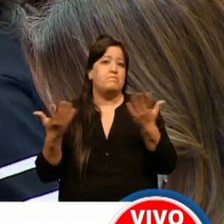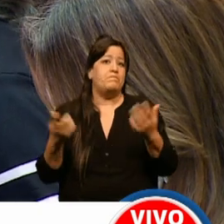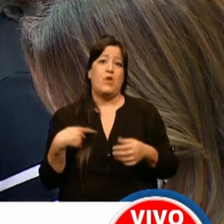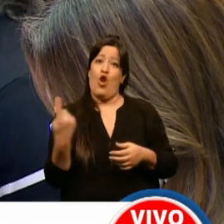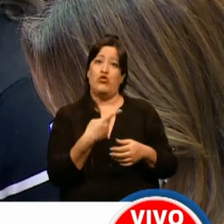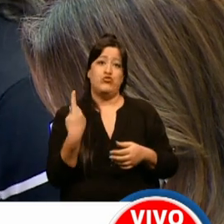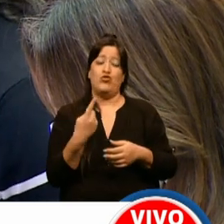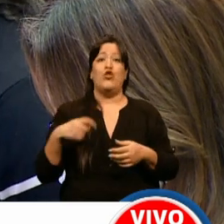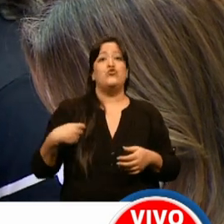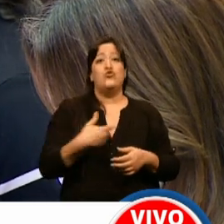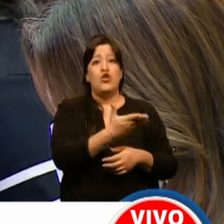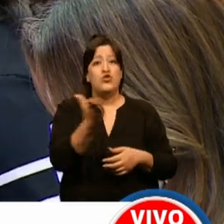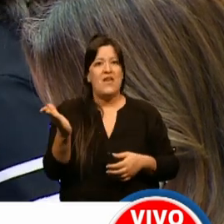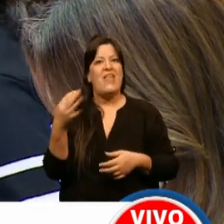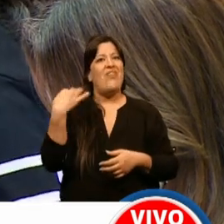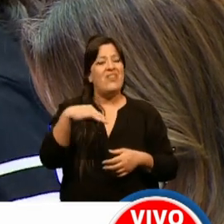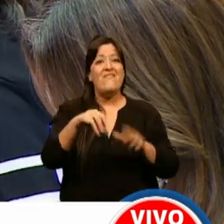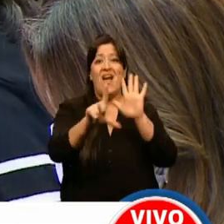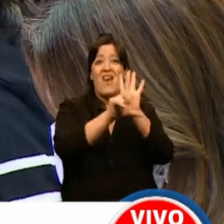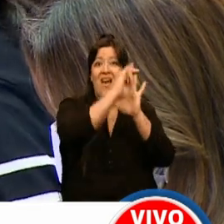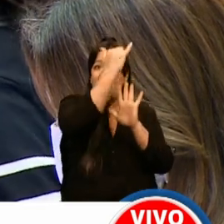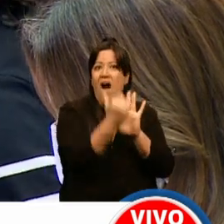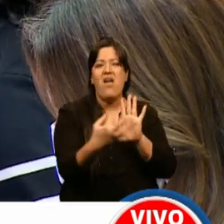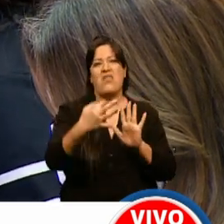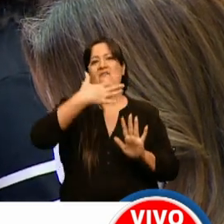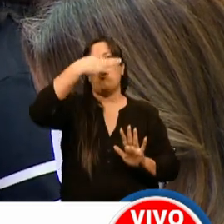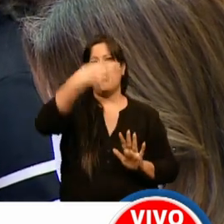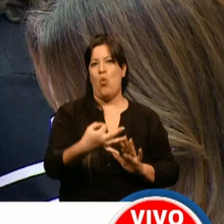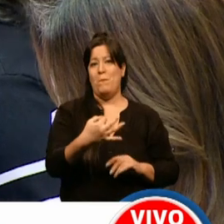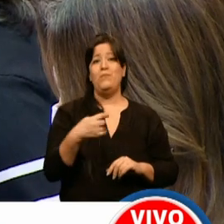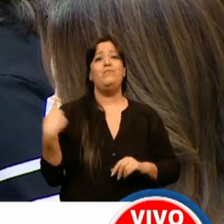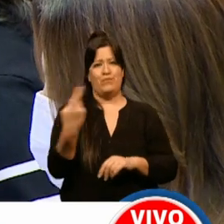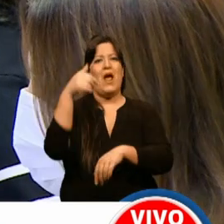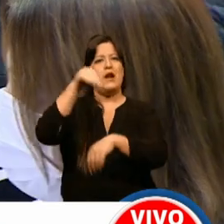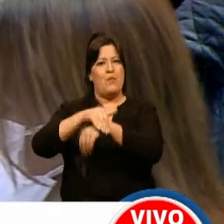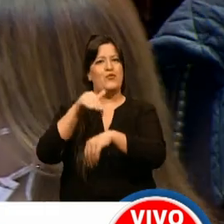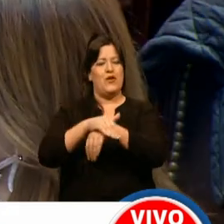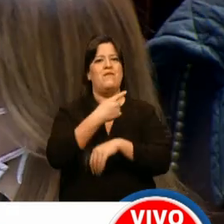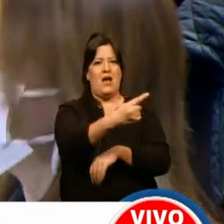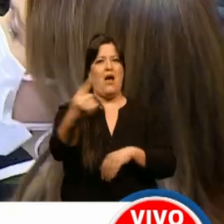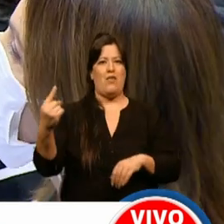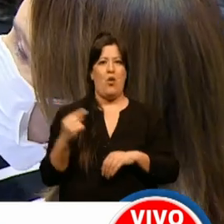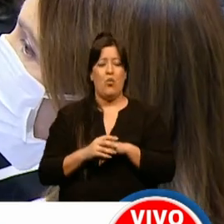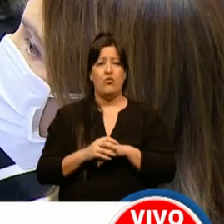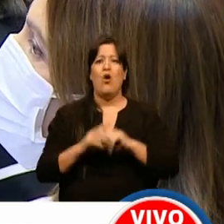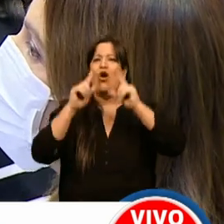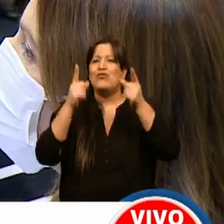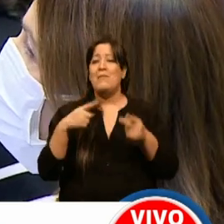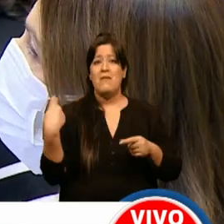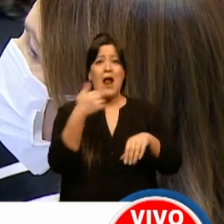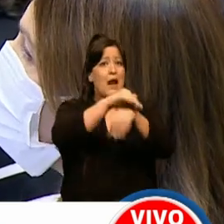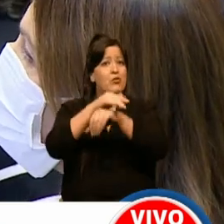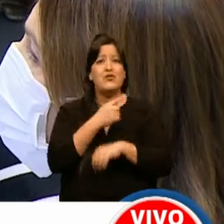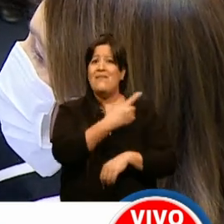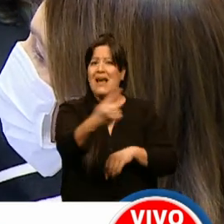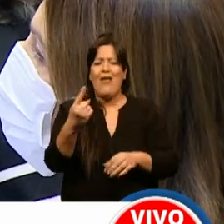como sociedad hacer que estas leyes se cumplan y éstas nosotros ir inculcando le a nuestros